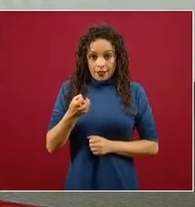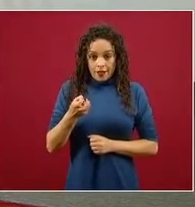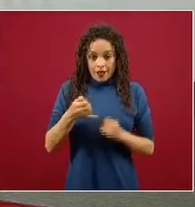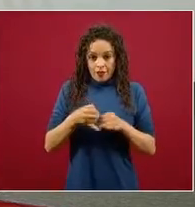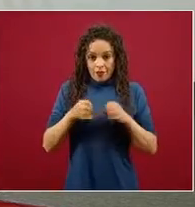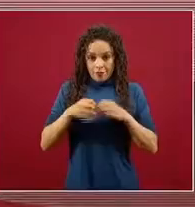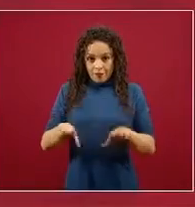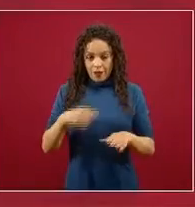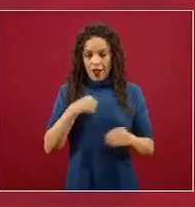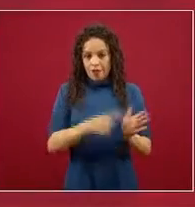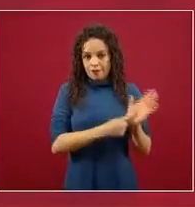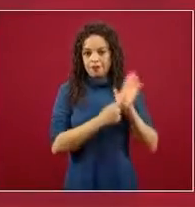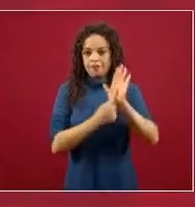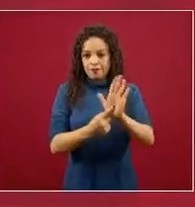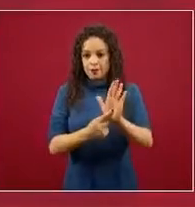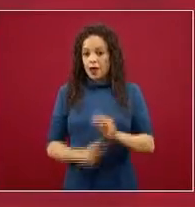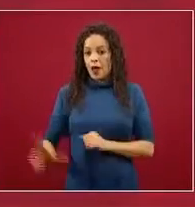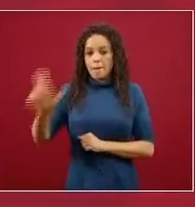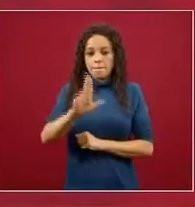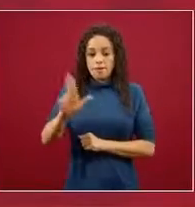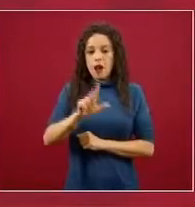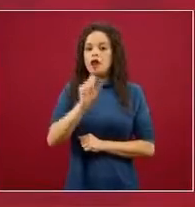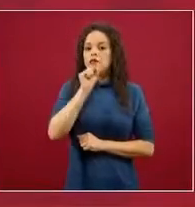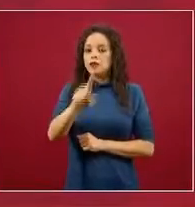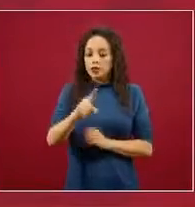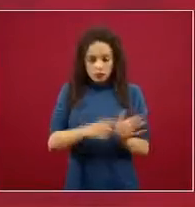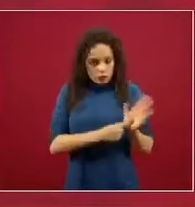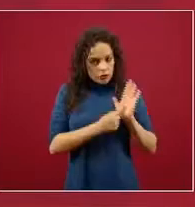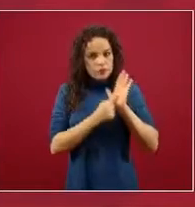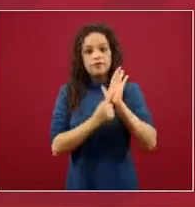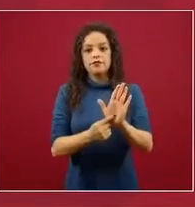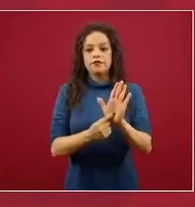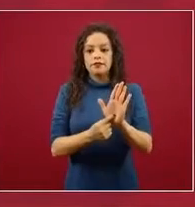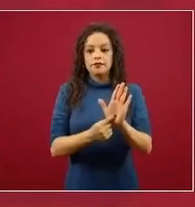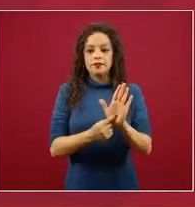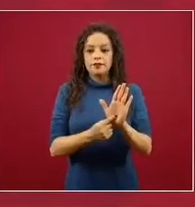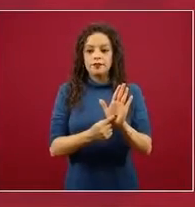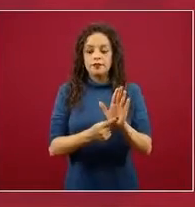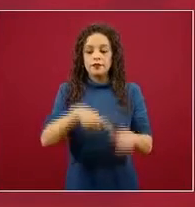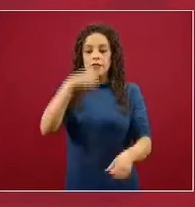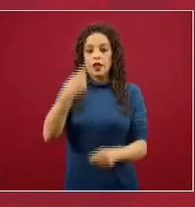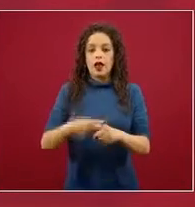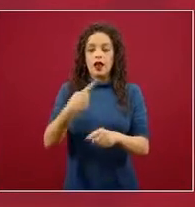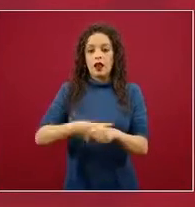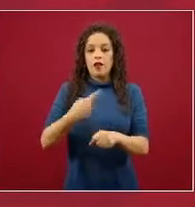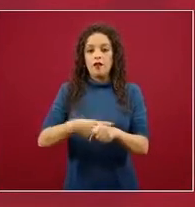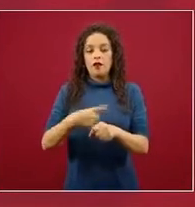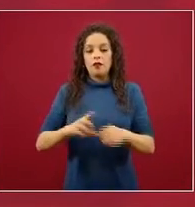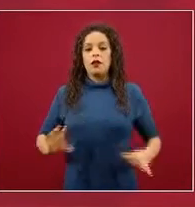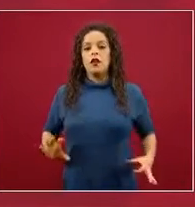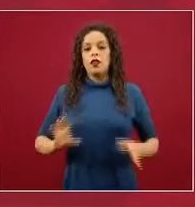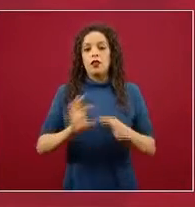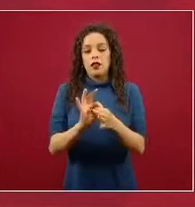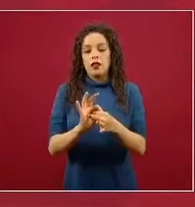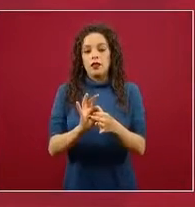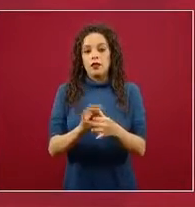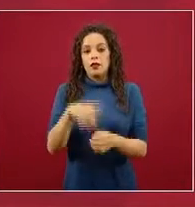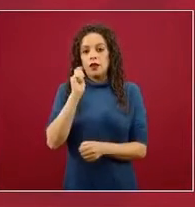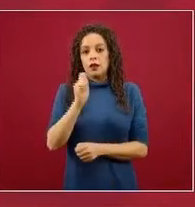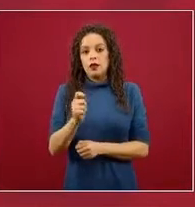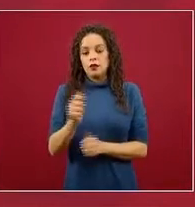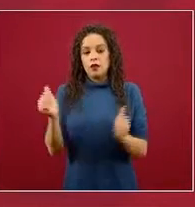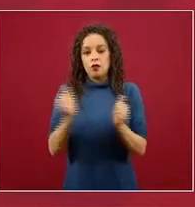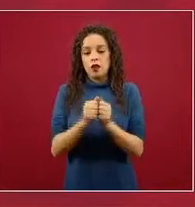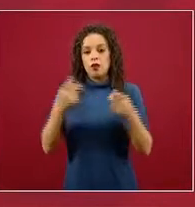desagregación, el martes presentamos también la misma desagregación de enfermedades asociadas en los